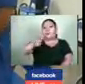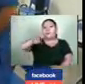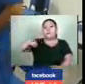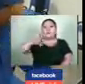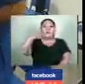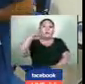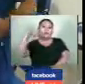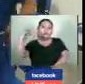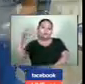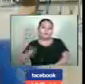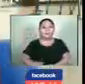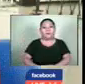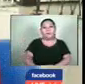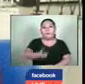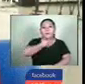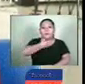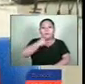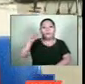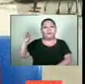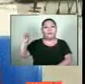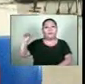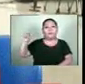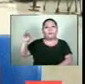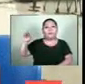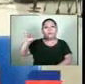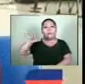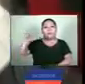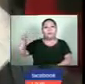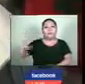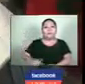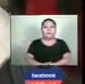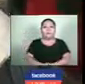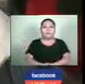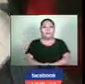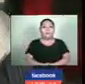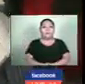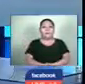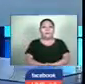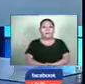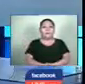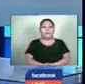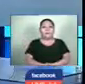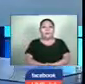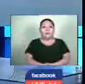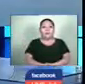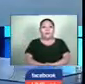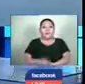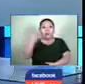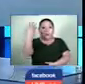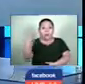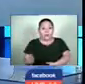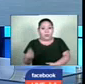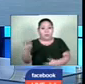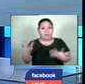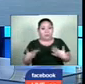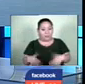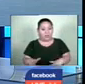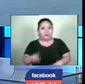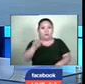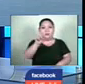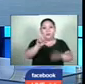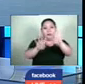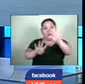34,000. Este es un informe de Marcela Rivera. Y este día más de 190,000